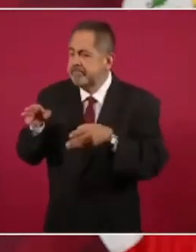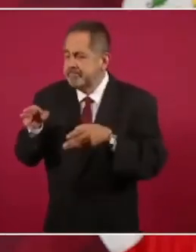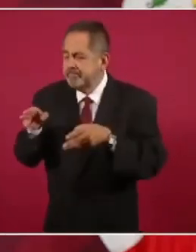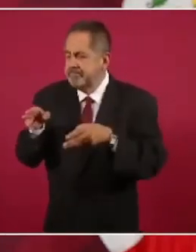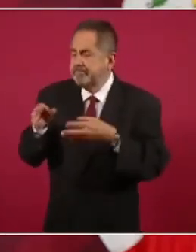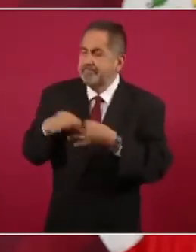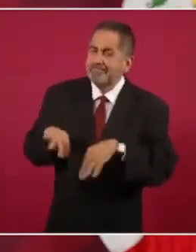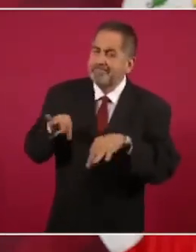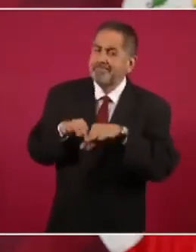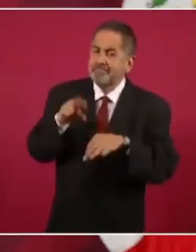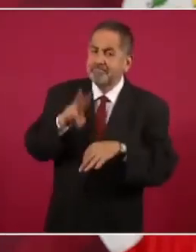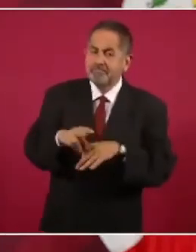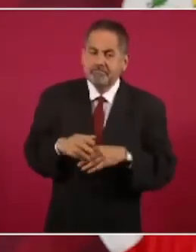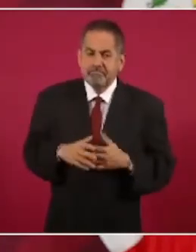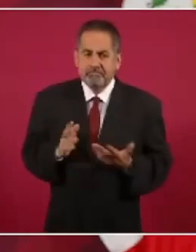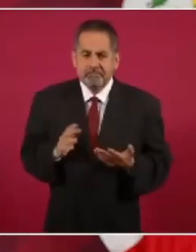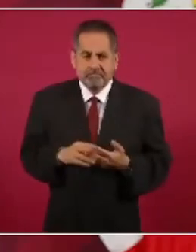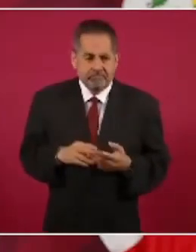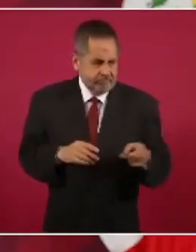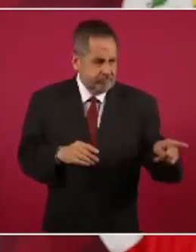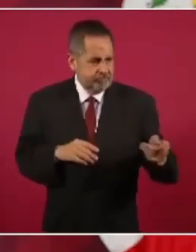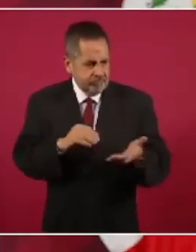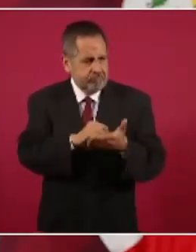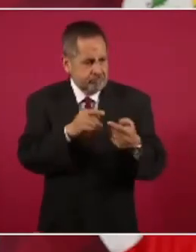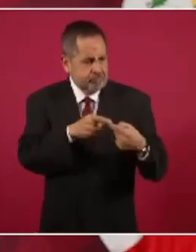se deben de mantener incluso,